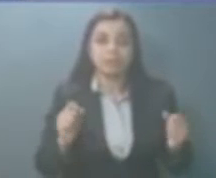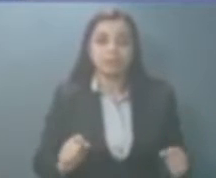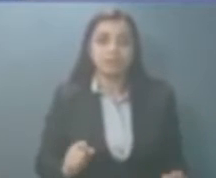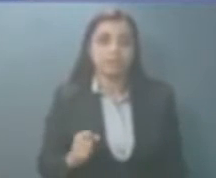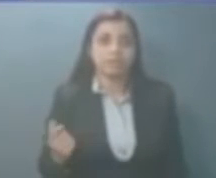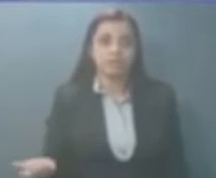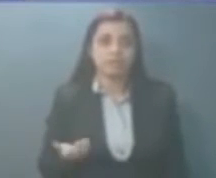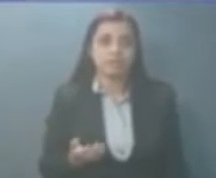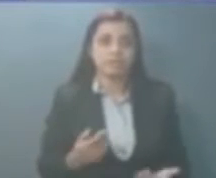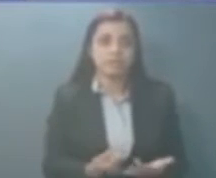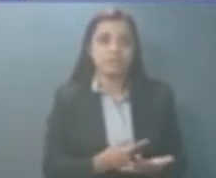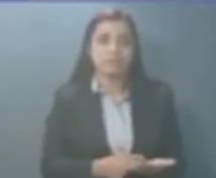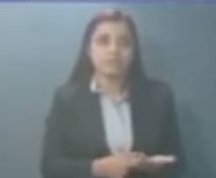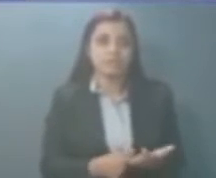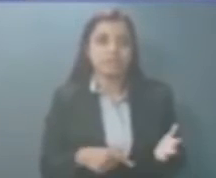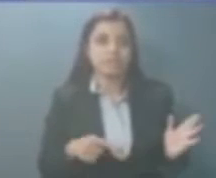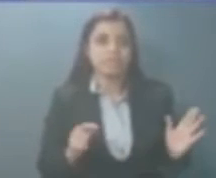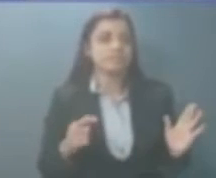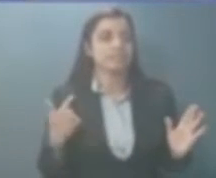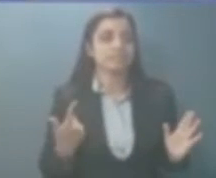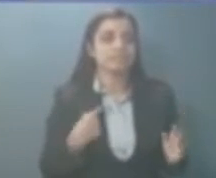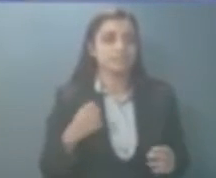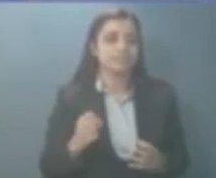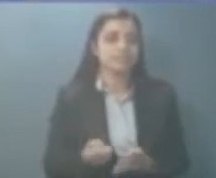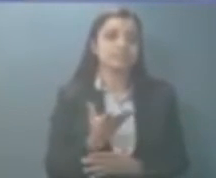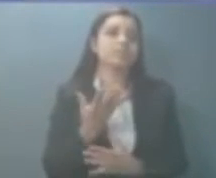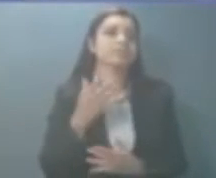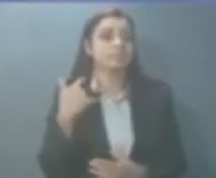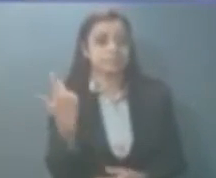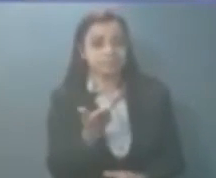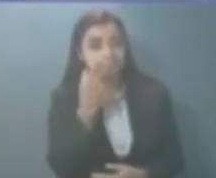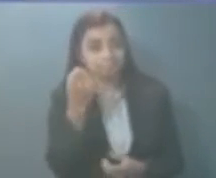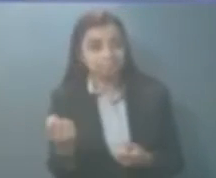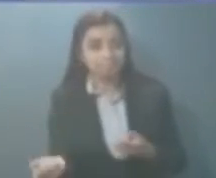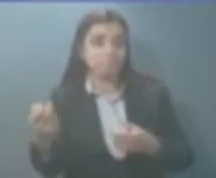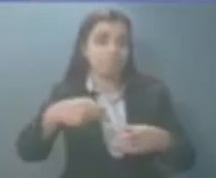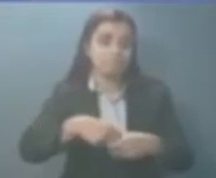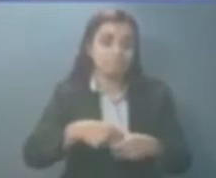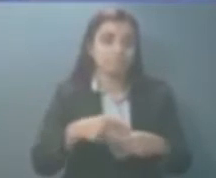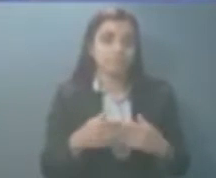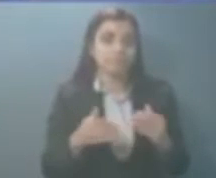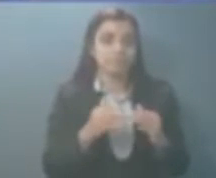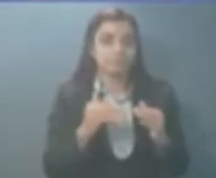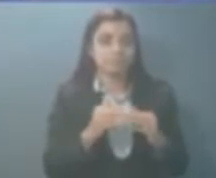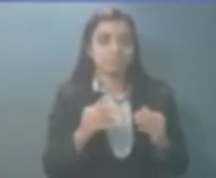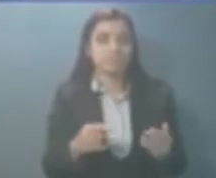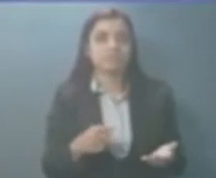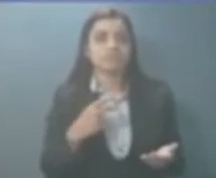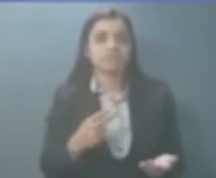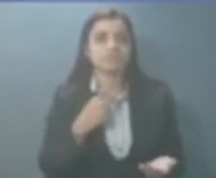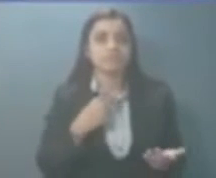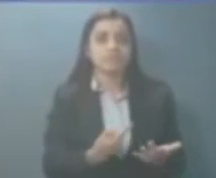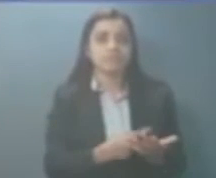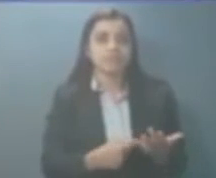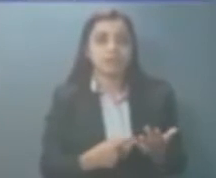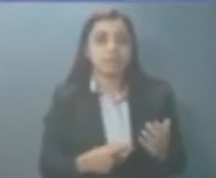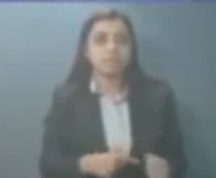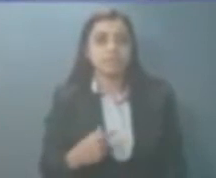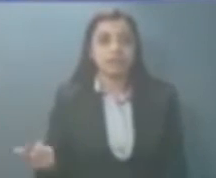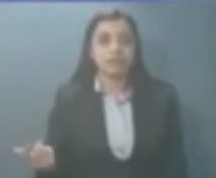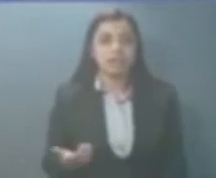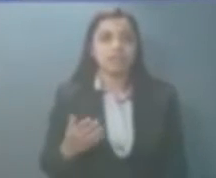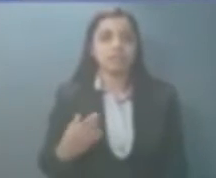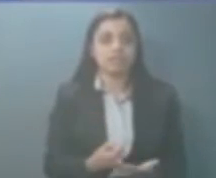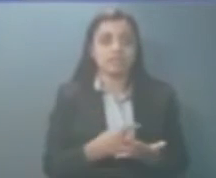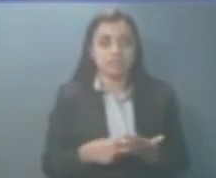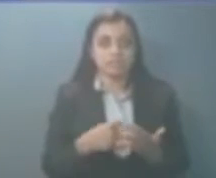será exclusivamente para nuevo ingreso y que no se vea la dificultad tampoco en los criterios de competencia a